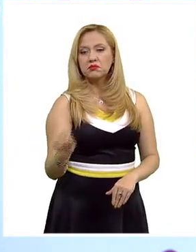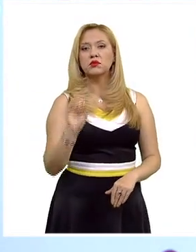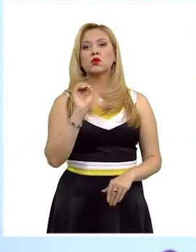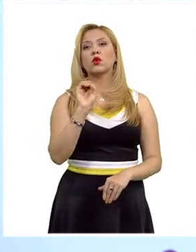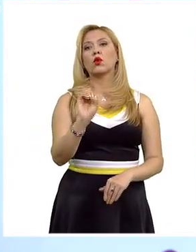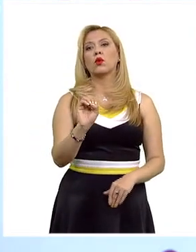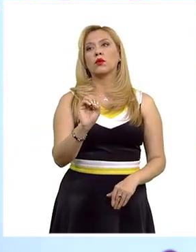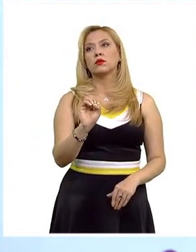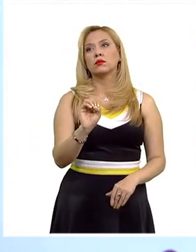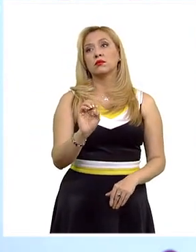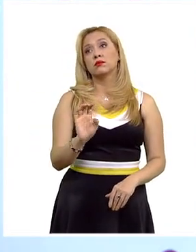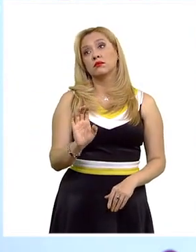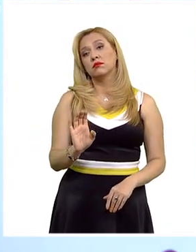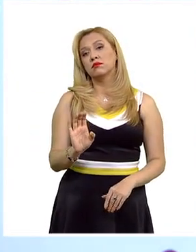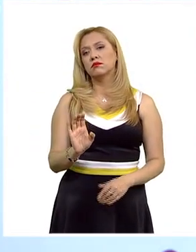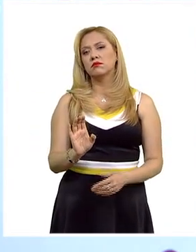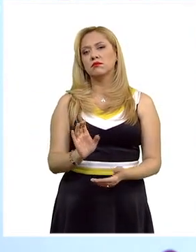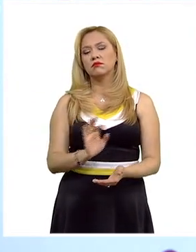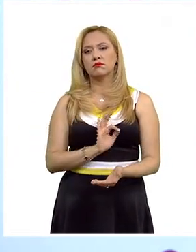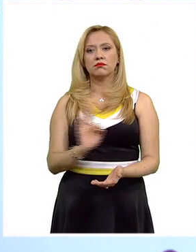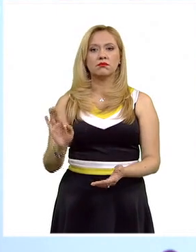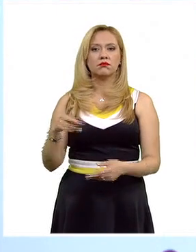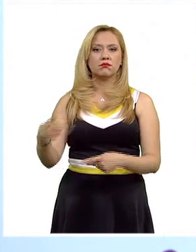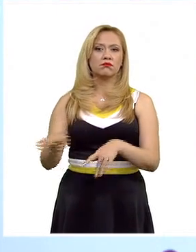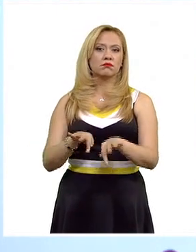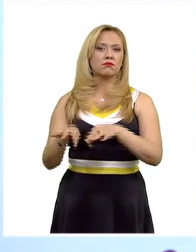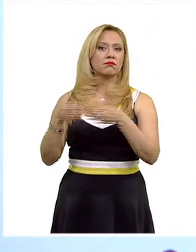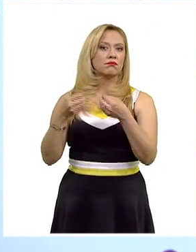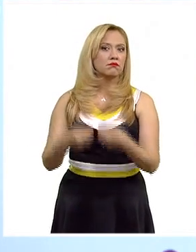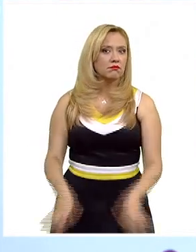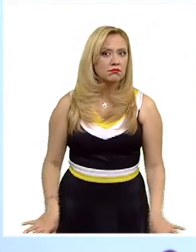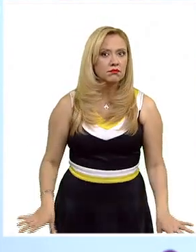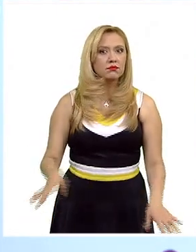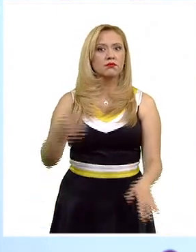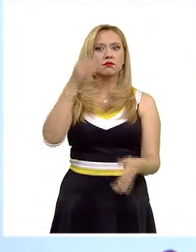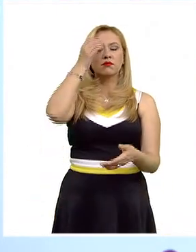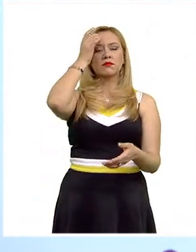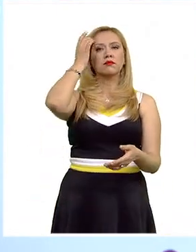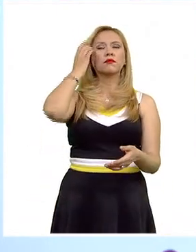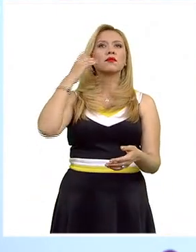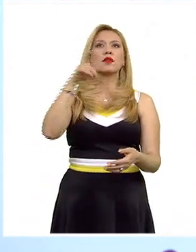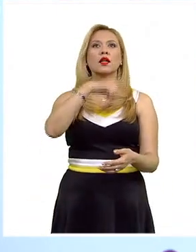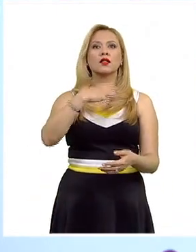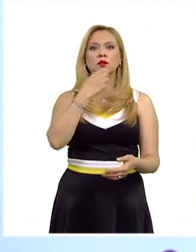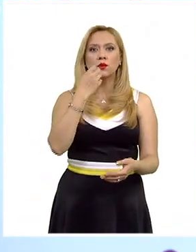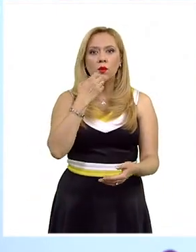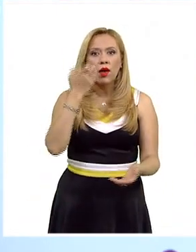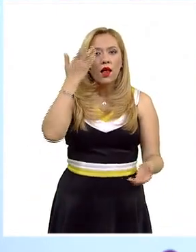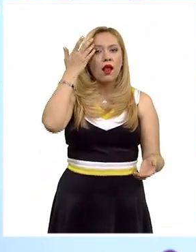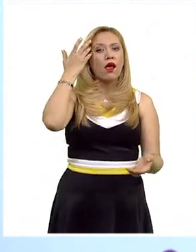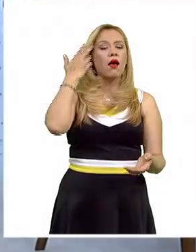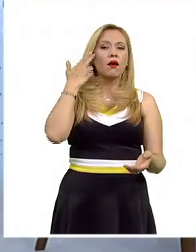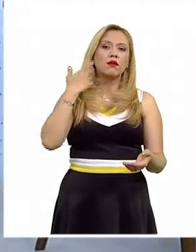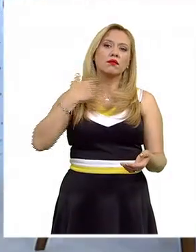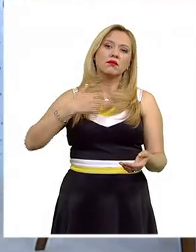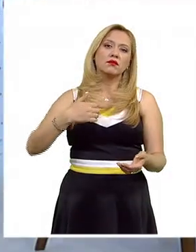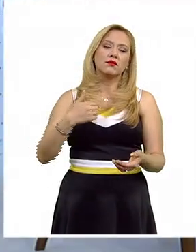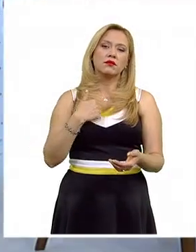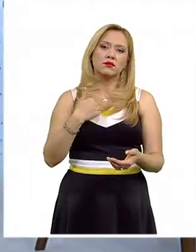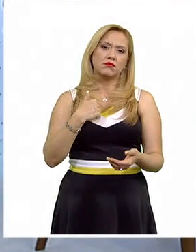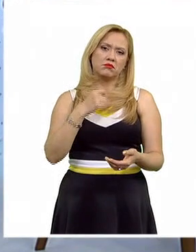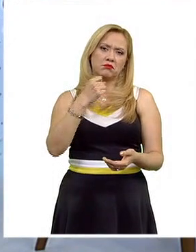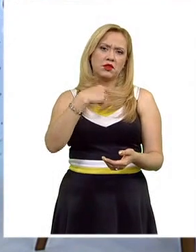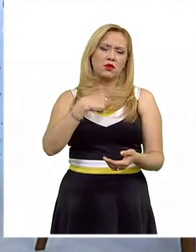serán perjudicadas abiertamente en su trabajo, en el ámbito docente, porque también a mí me tocó experimentar